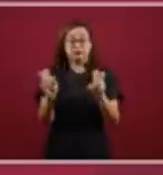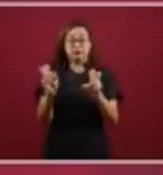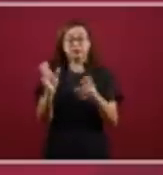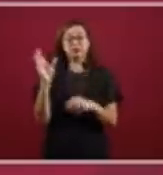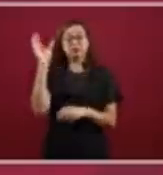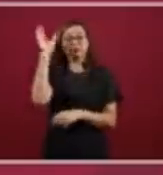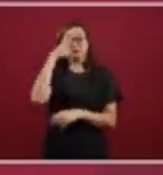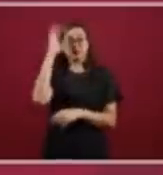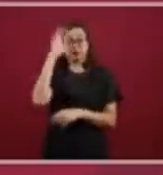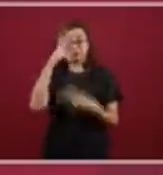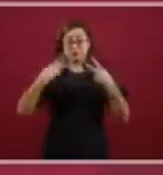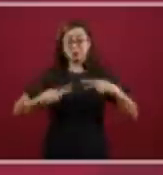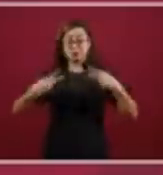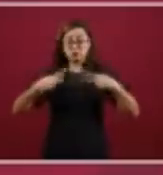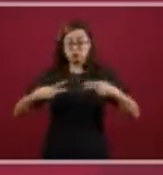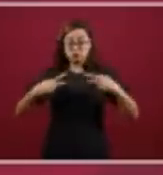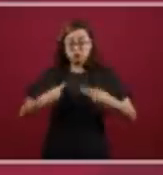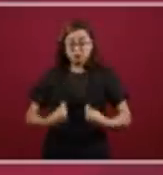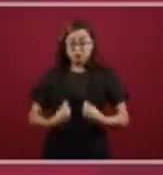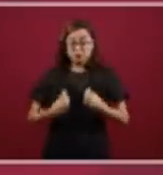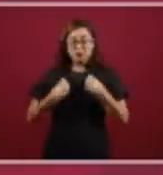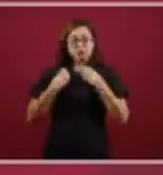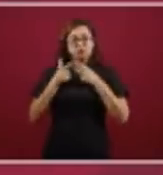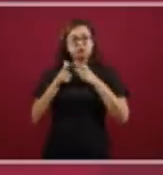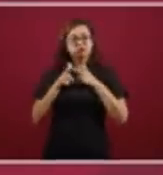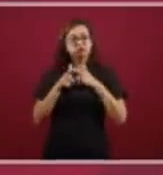se vive más que antes.